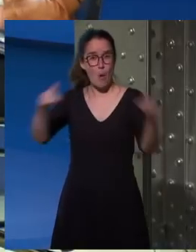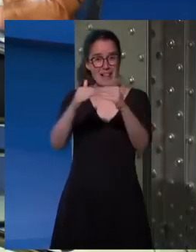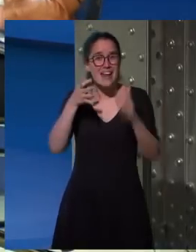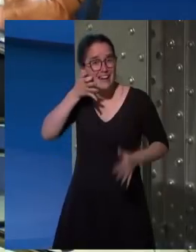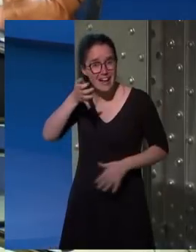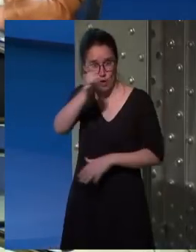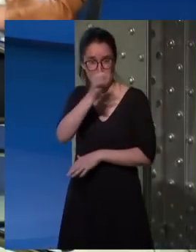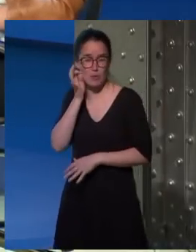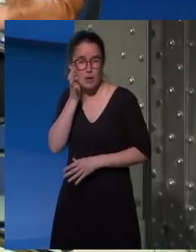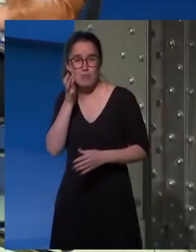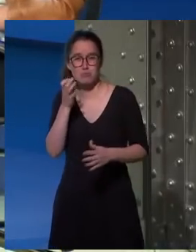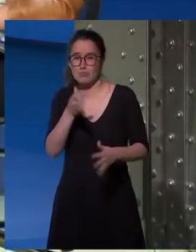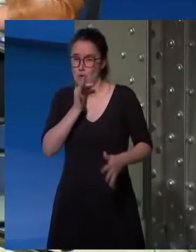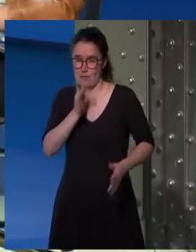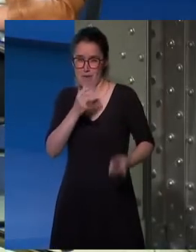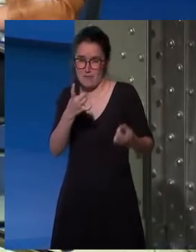hombres y mujeres, muchos.